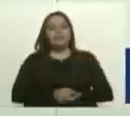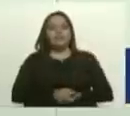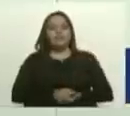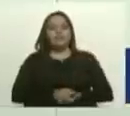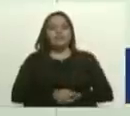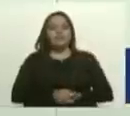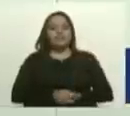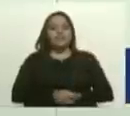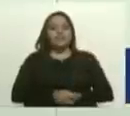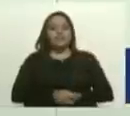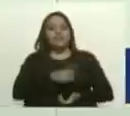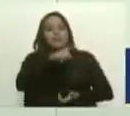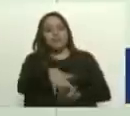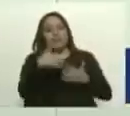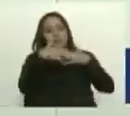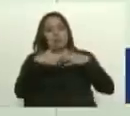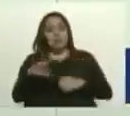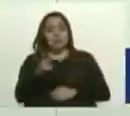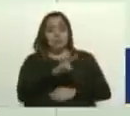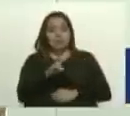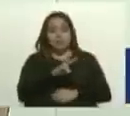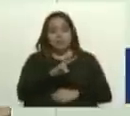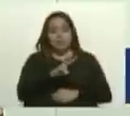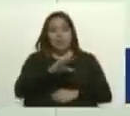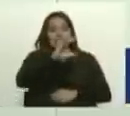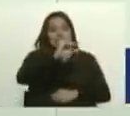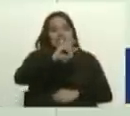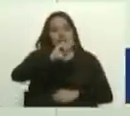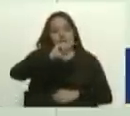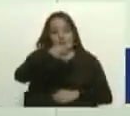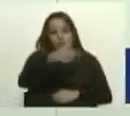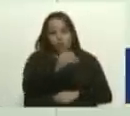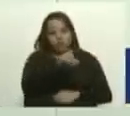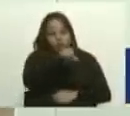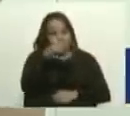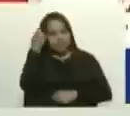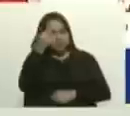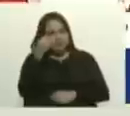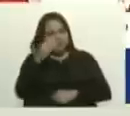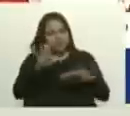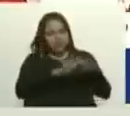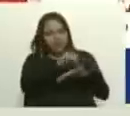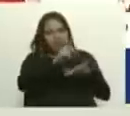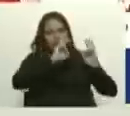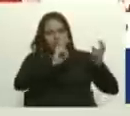venezolana Citgo? ¿Qué puede decirnos al respecto? Gracias.